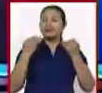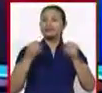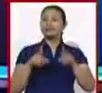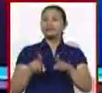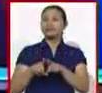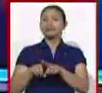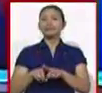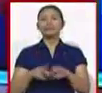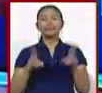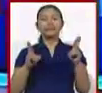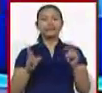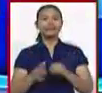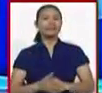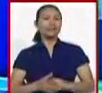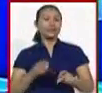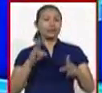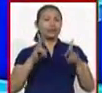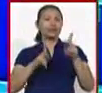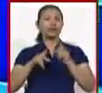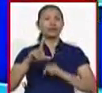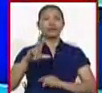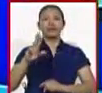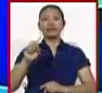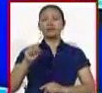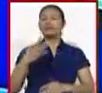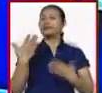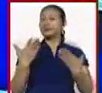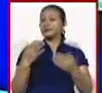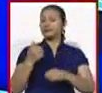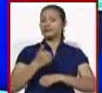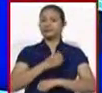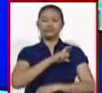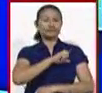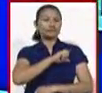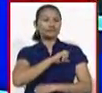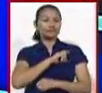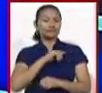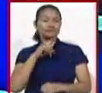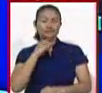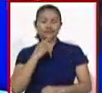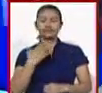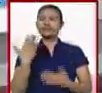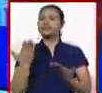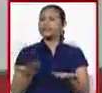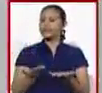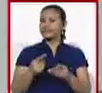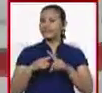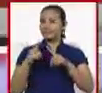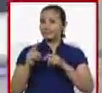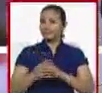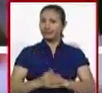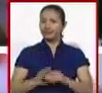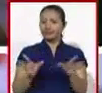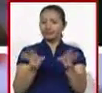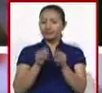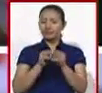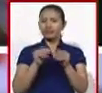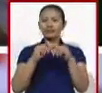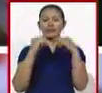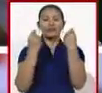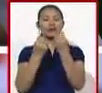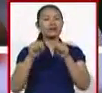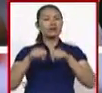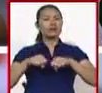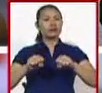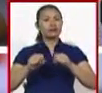Información en vivo y en directo rápidamente con nuestro colega de trabajo Luis Cervantes, quien se encuentra en el comando departamental de la policía, porque allí se encuentran reunidos el sector